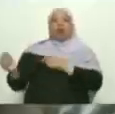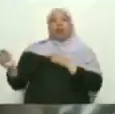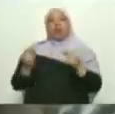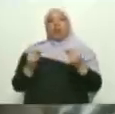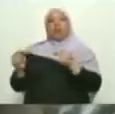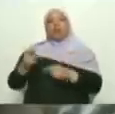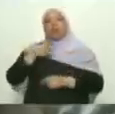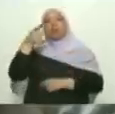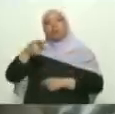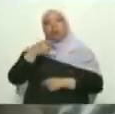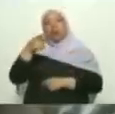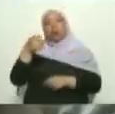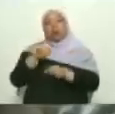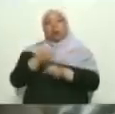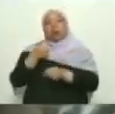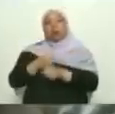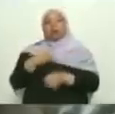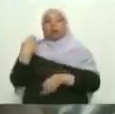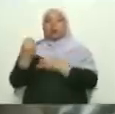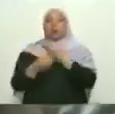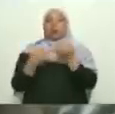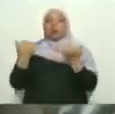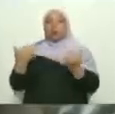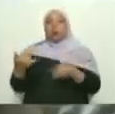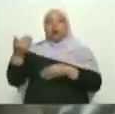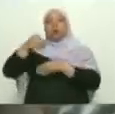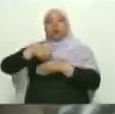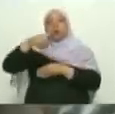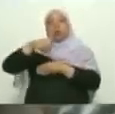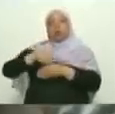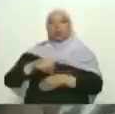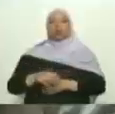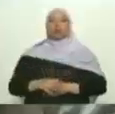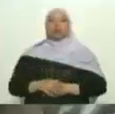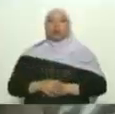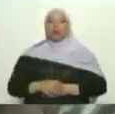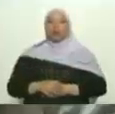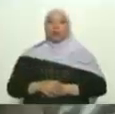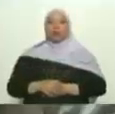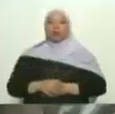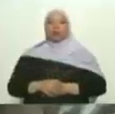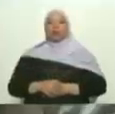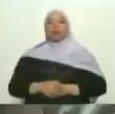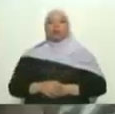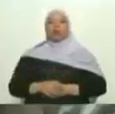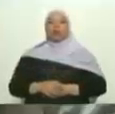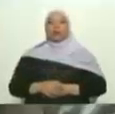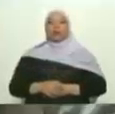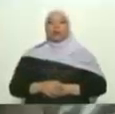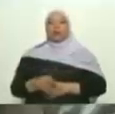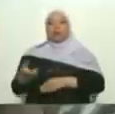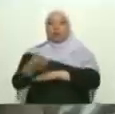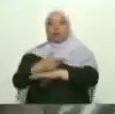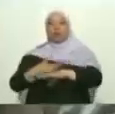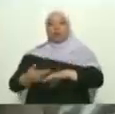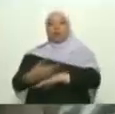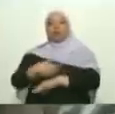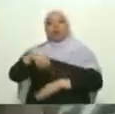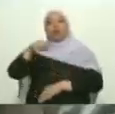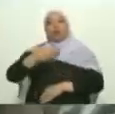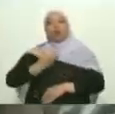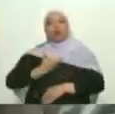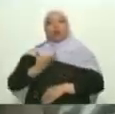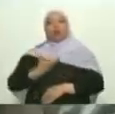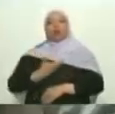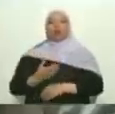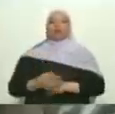político. Se realizaron sucesivas elecciones, entre otras la de gobernadores y alcaldes en el año